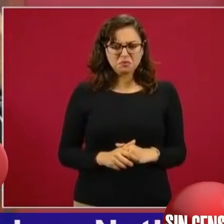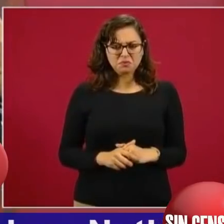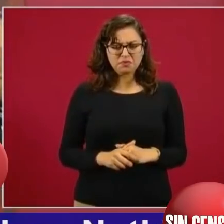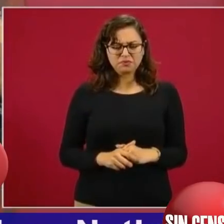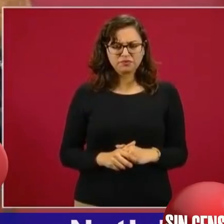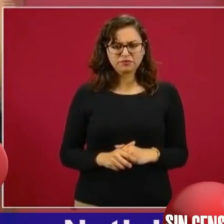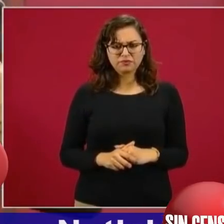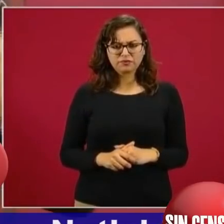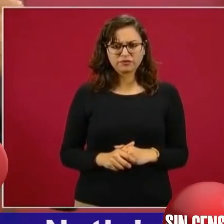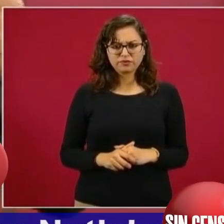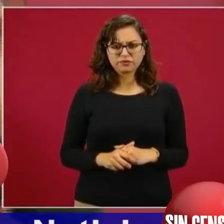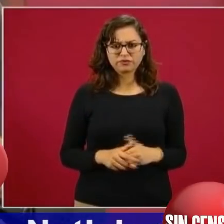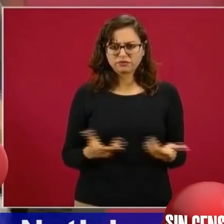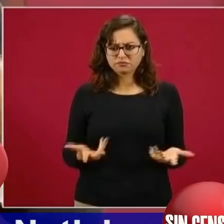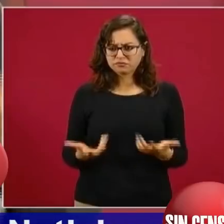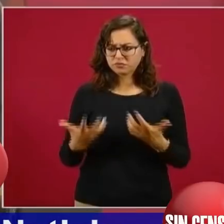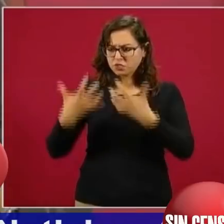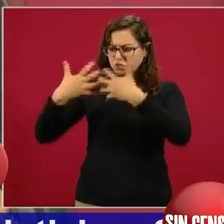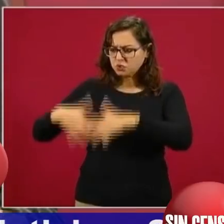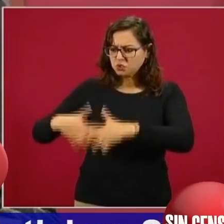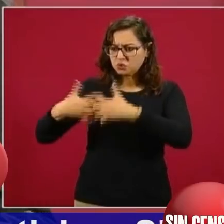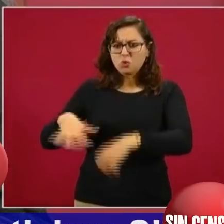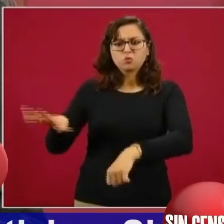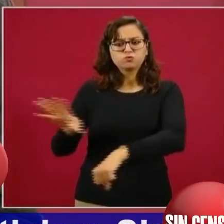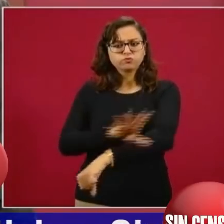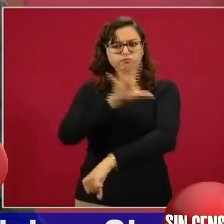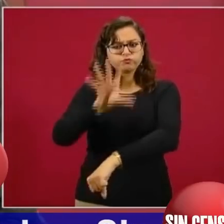que la generación de energía